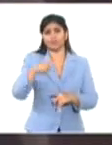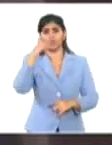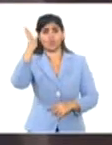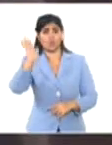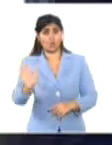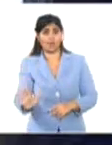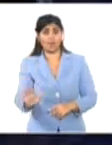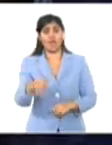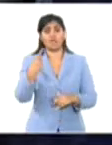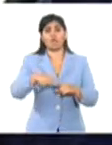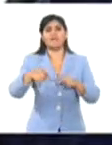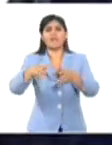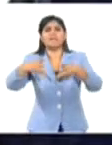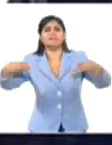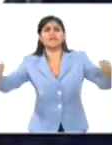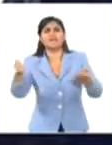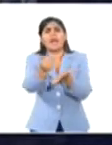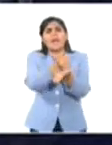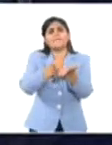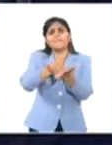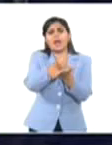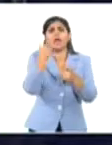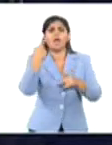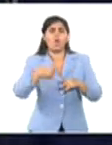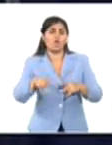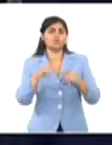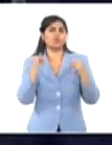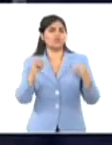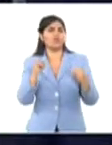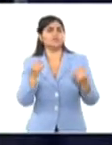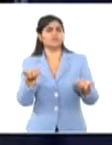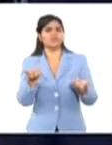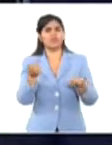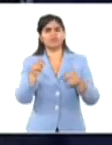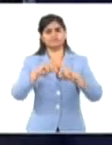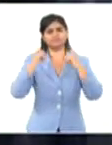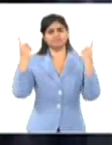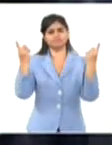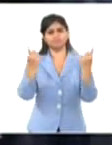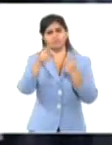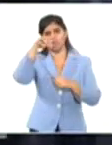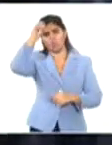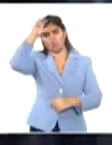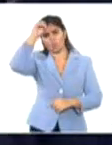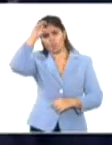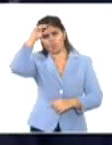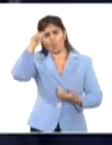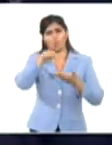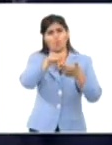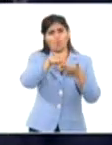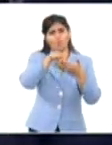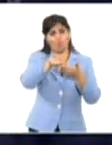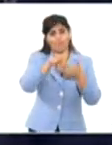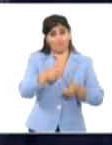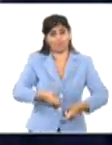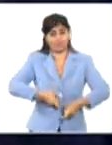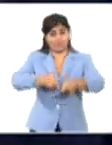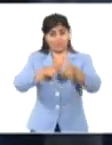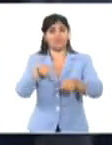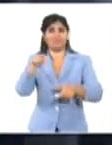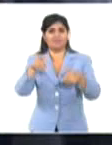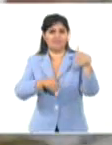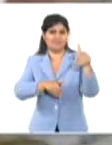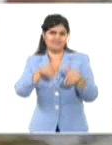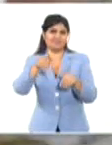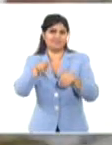Tierra Brava, Historias de Fuego, Cuando el Agua Regresa a la Tierra y el cuento Blue es Azul. En cine se destacó